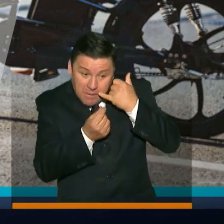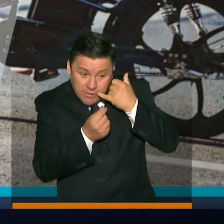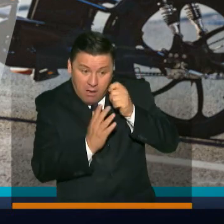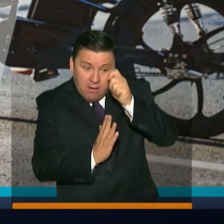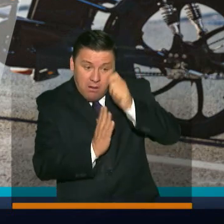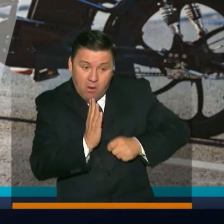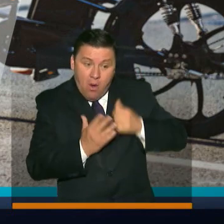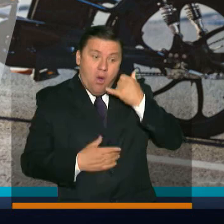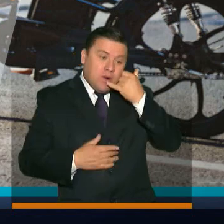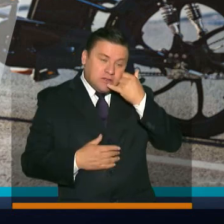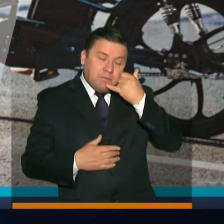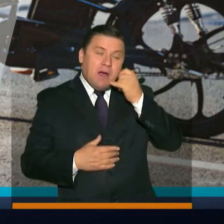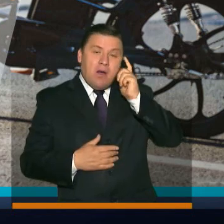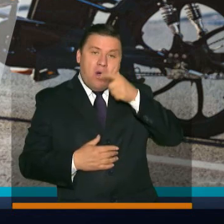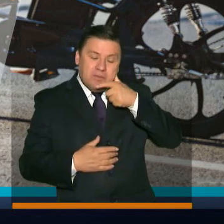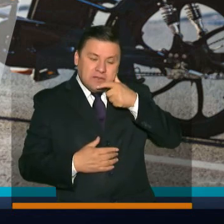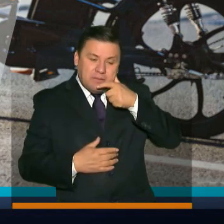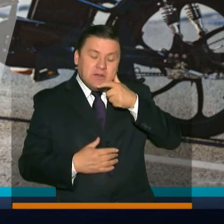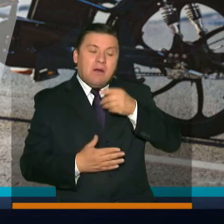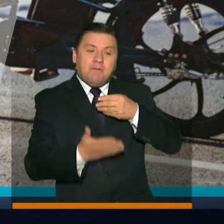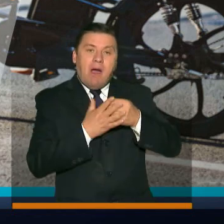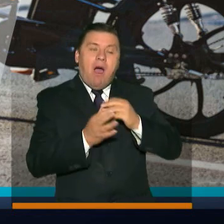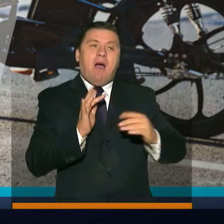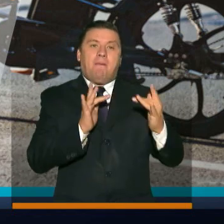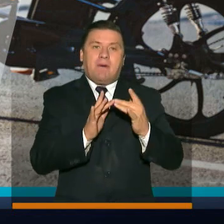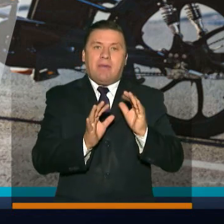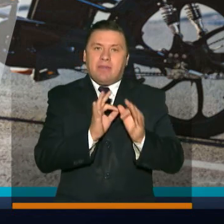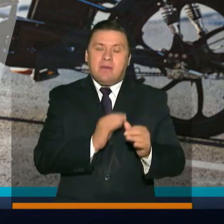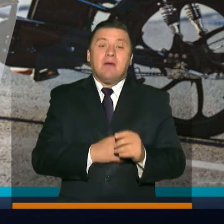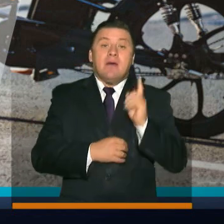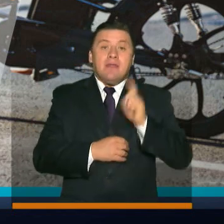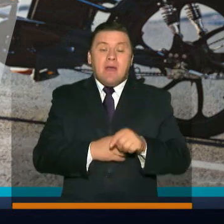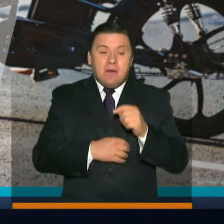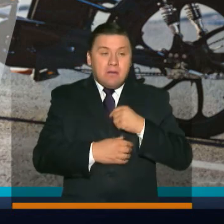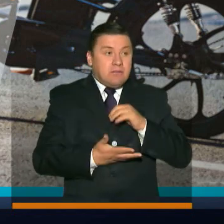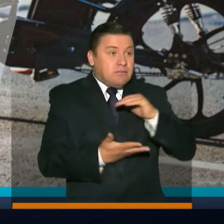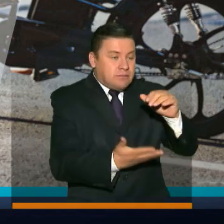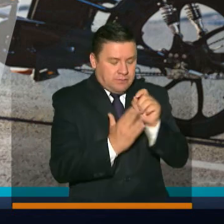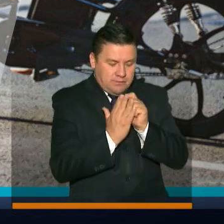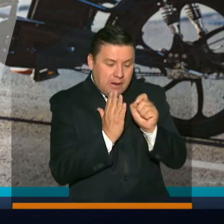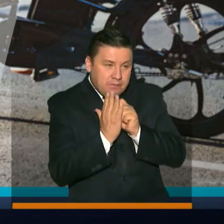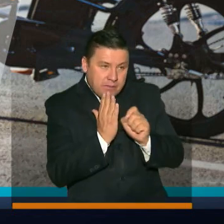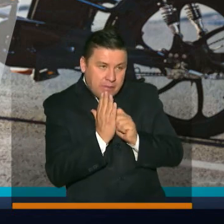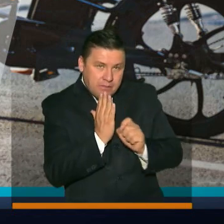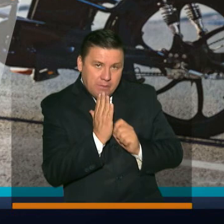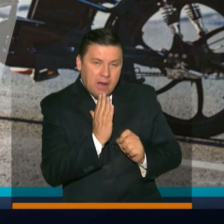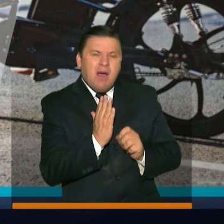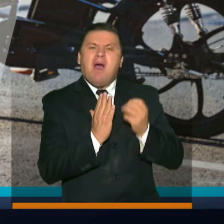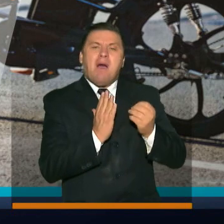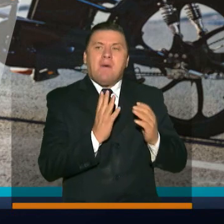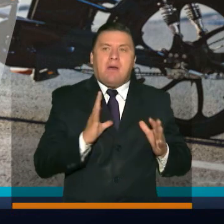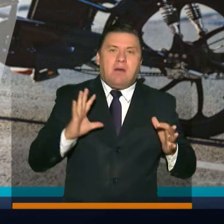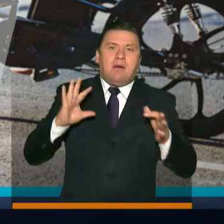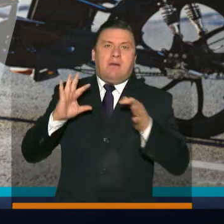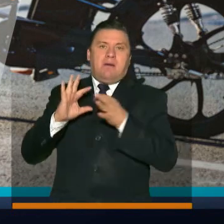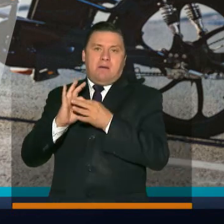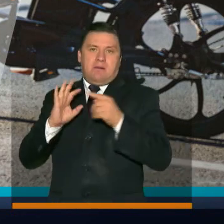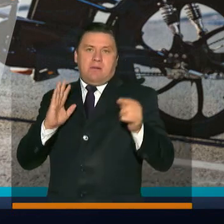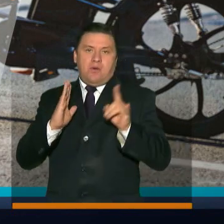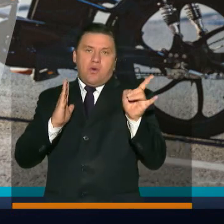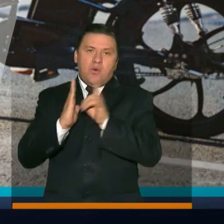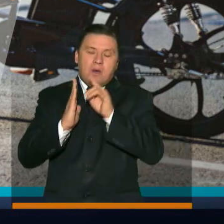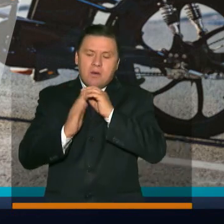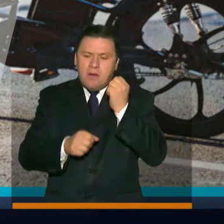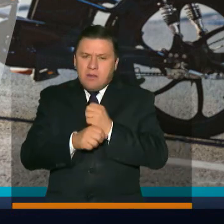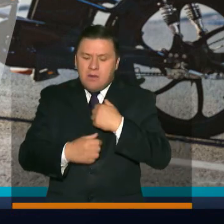posible se debe evitar el pago en efectivo. Hay que llevar un registro de entrega de los clientes para las autoridades sanitarias en caso de que